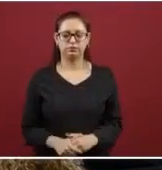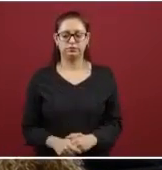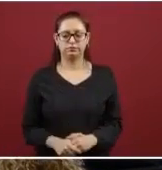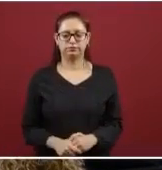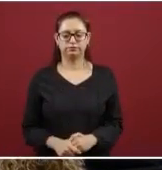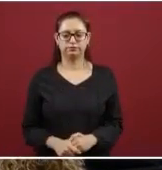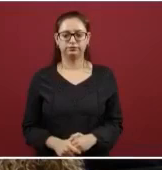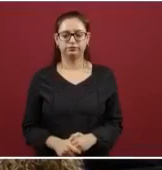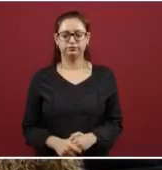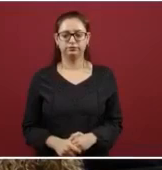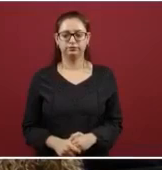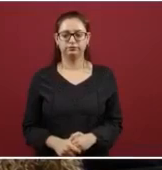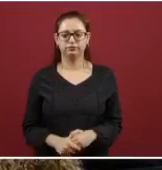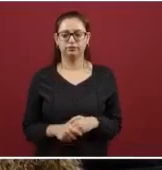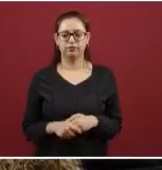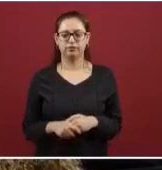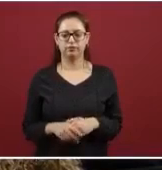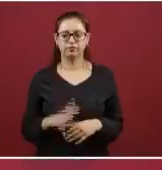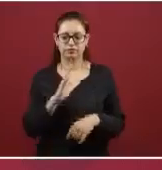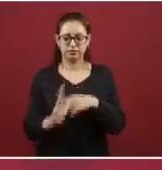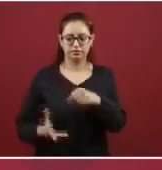Como complemento,